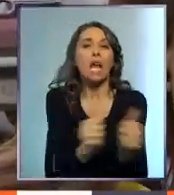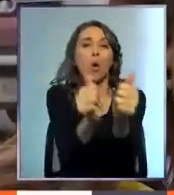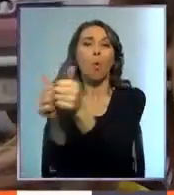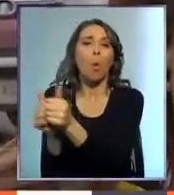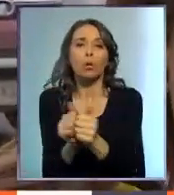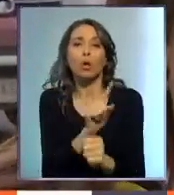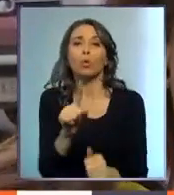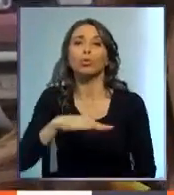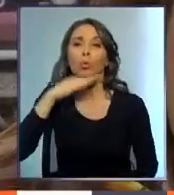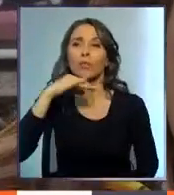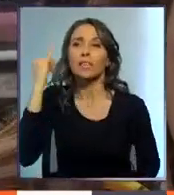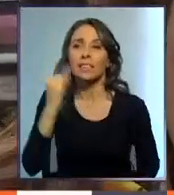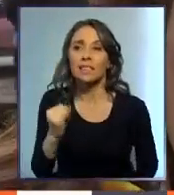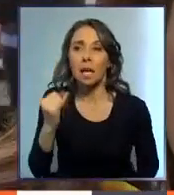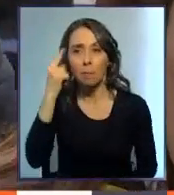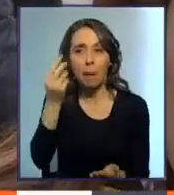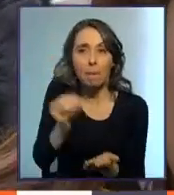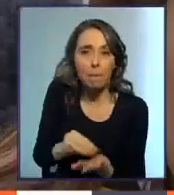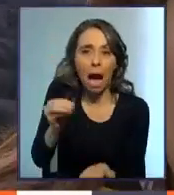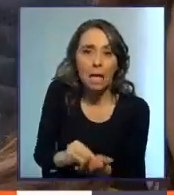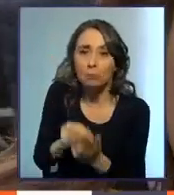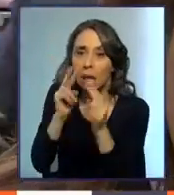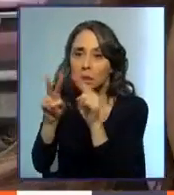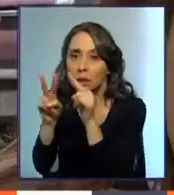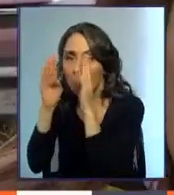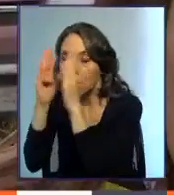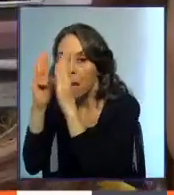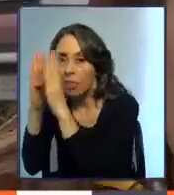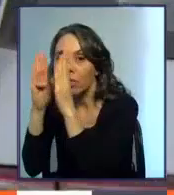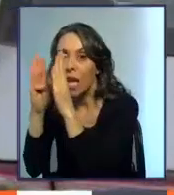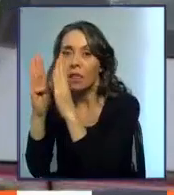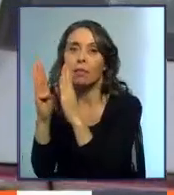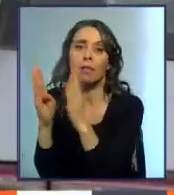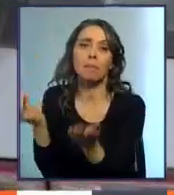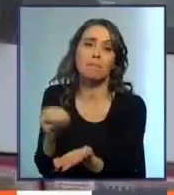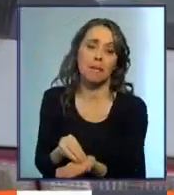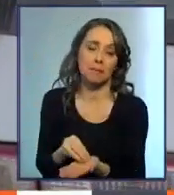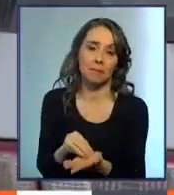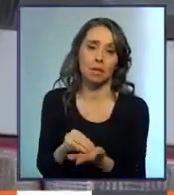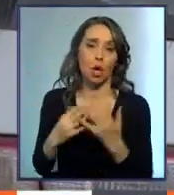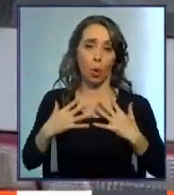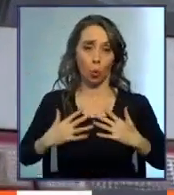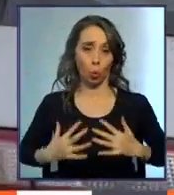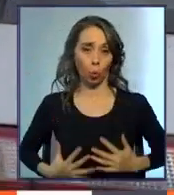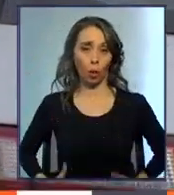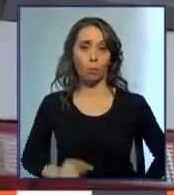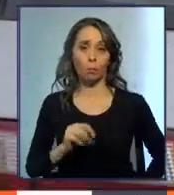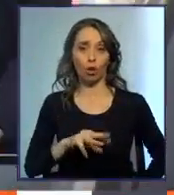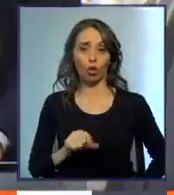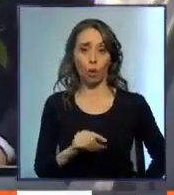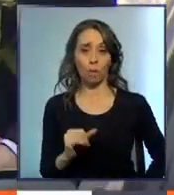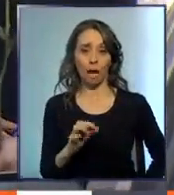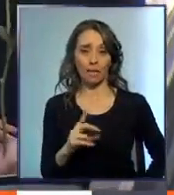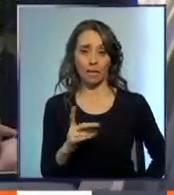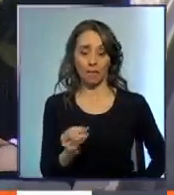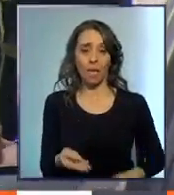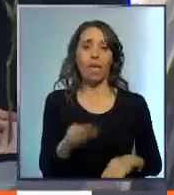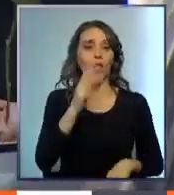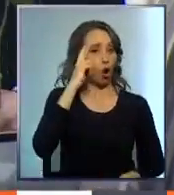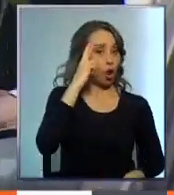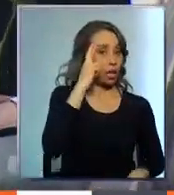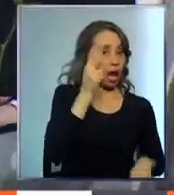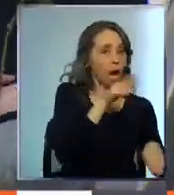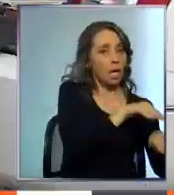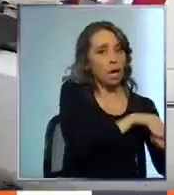suficiente. Siempre hay que estar más, siempre hay que estar más pendiente, siempre hay que estar más atenta. El cuerpo de Tomás Acevedo fue trasladado de Rancagua